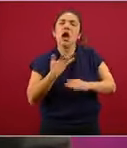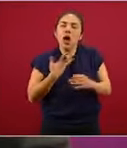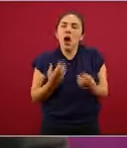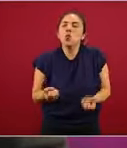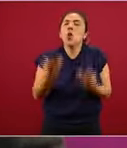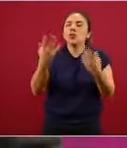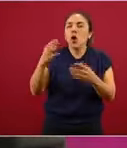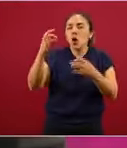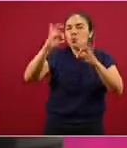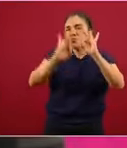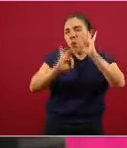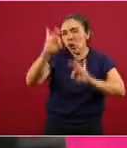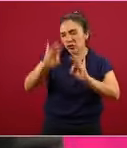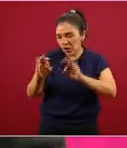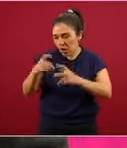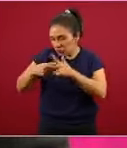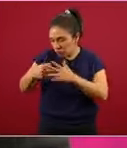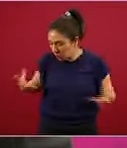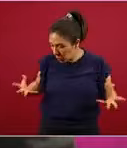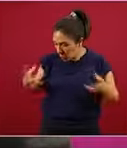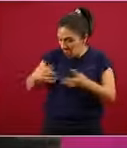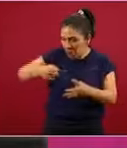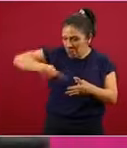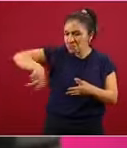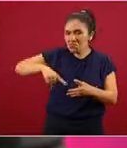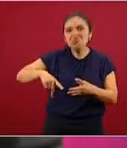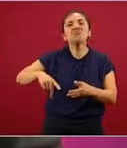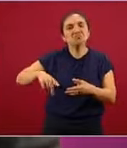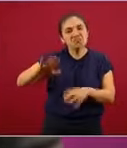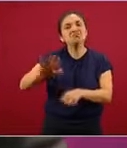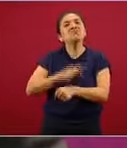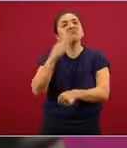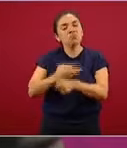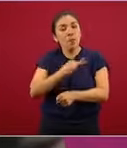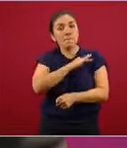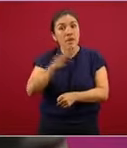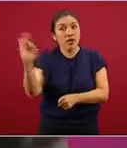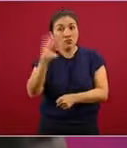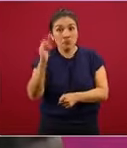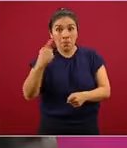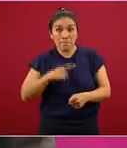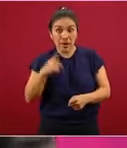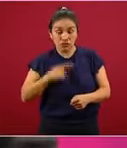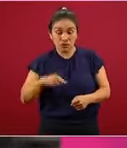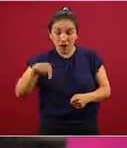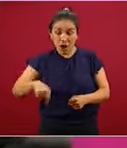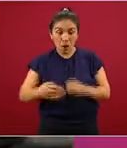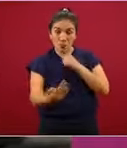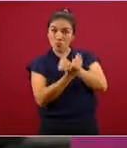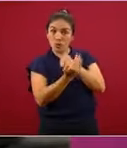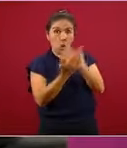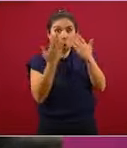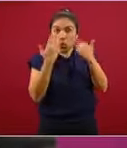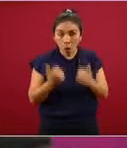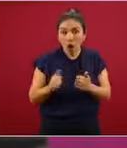que es suficiente para que ya la probabilidad de encontrarse entre una persona no inmune y una persona infectante es